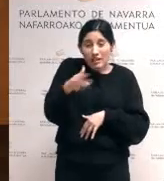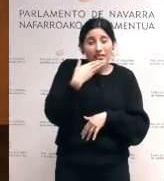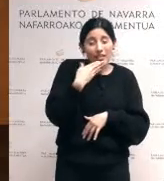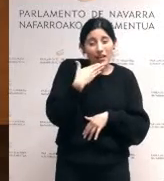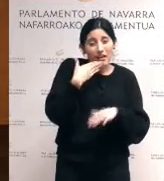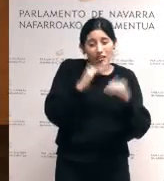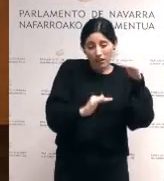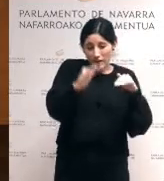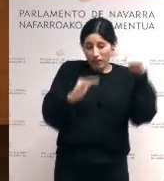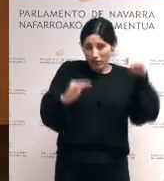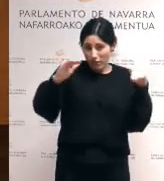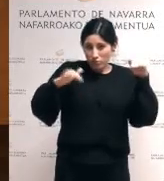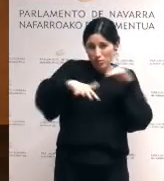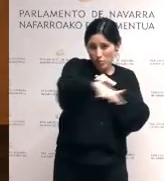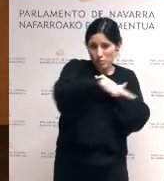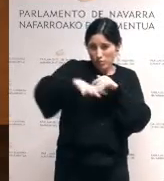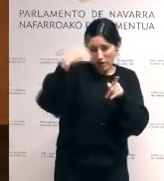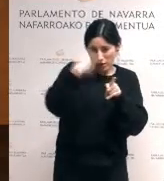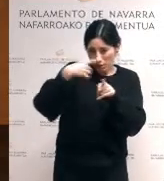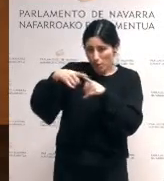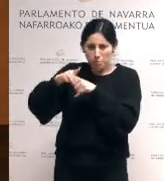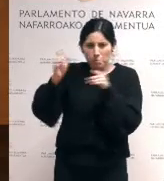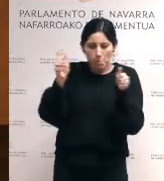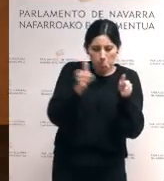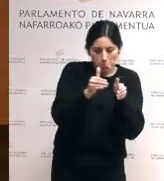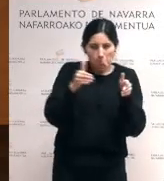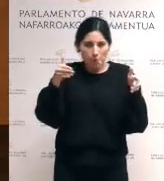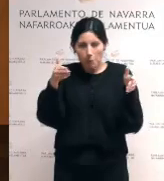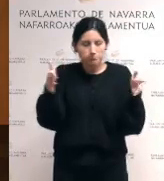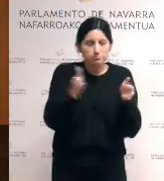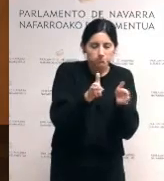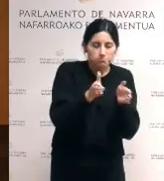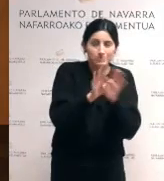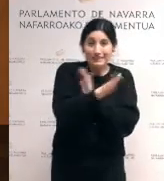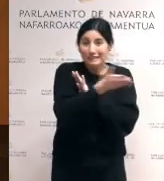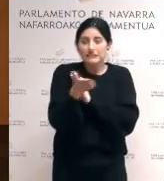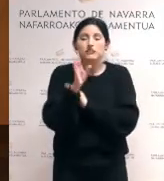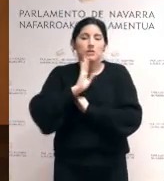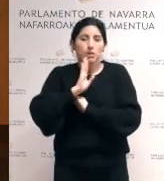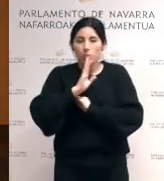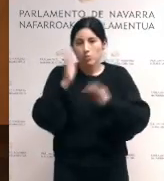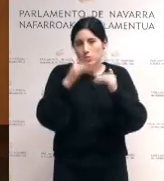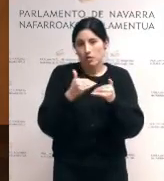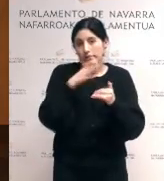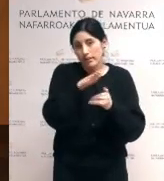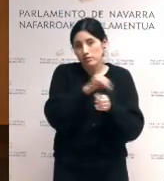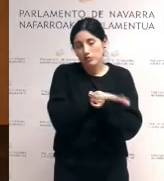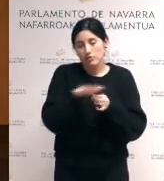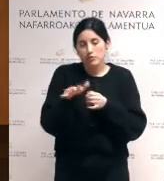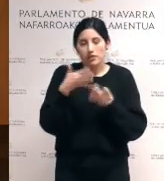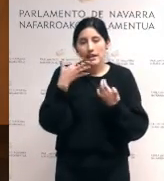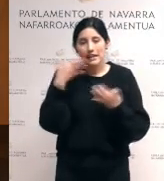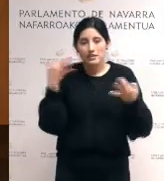edades y de todas las localidades, también de las muy pequeñas, donde no se producen estos delitos que más inseguridad ciudadana producen. Y